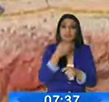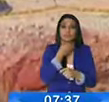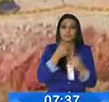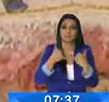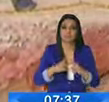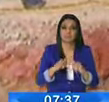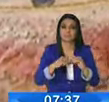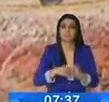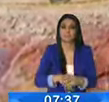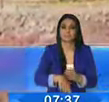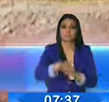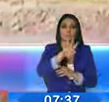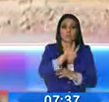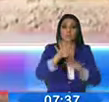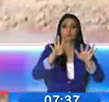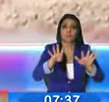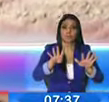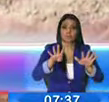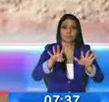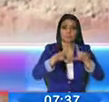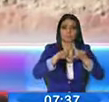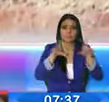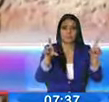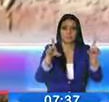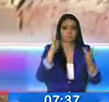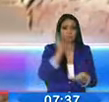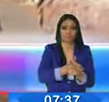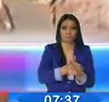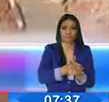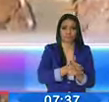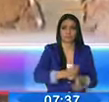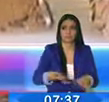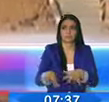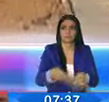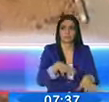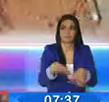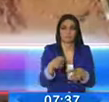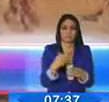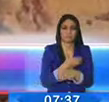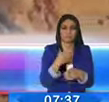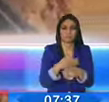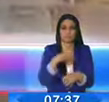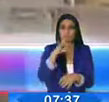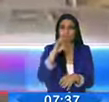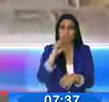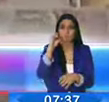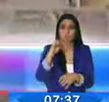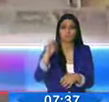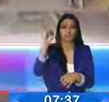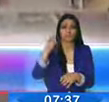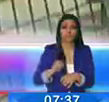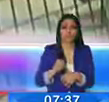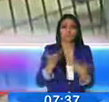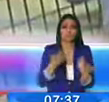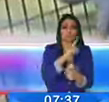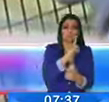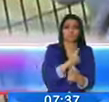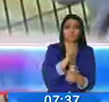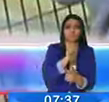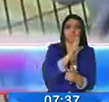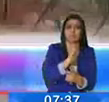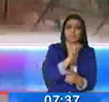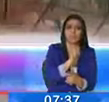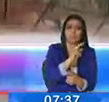49 las concesiones mineras que suspenderán sus actividades se calcula que el 80 por ciento de ellas están en zaruma y el otro